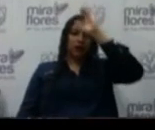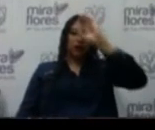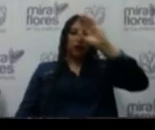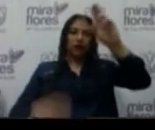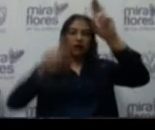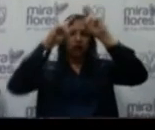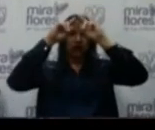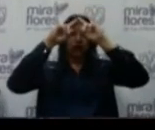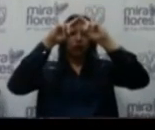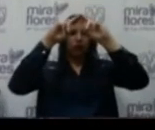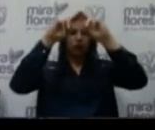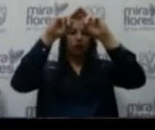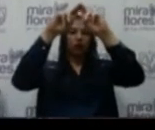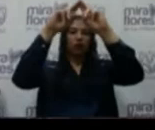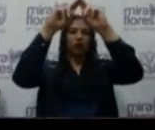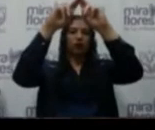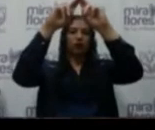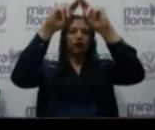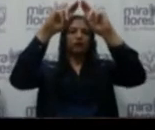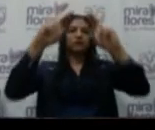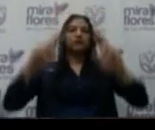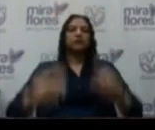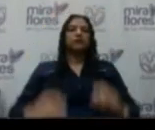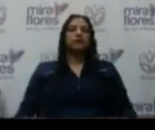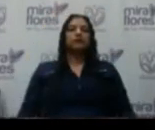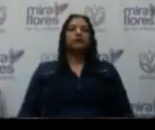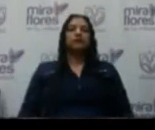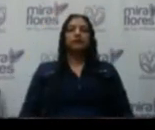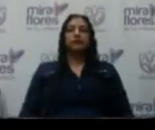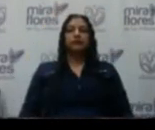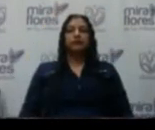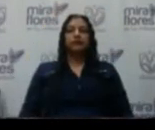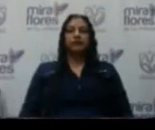patria al eterno elevó.